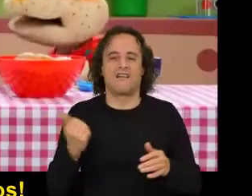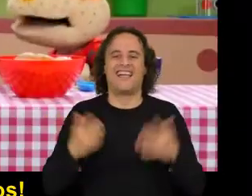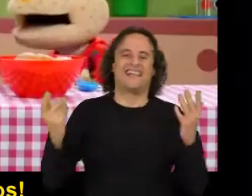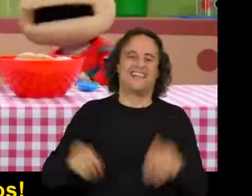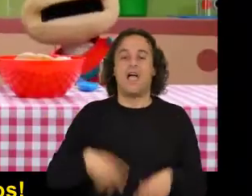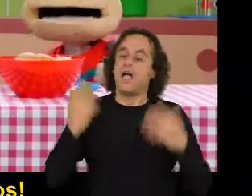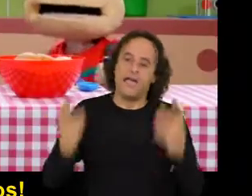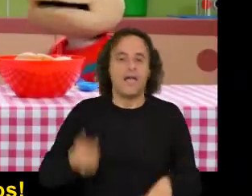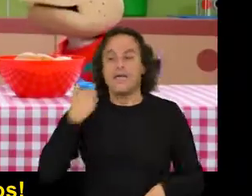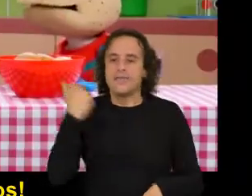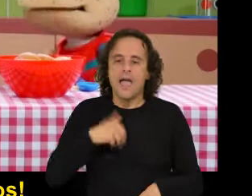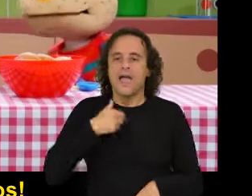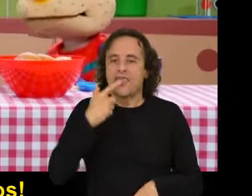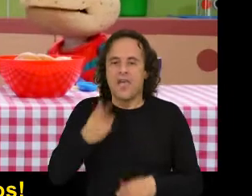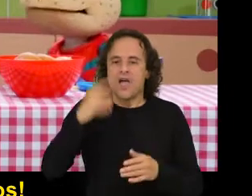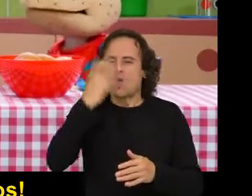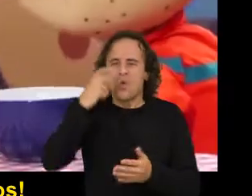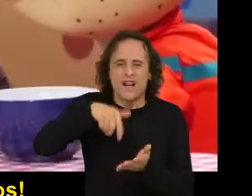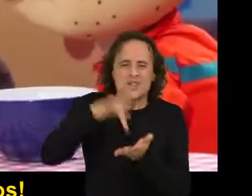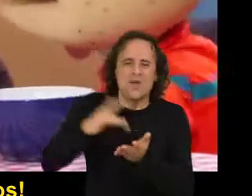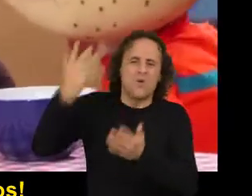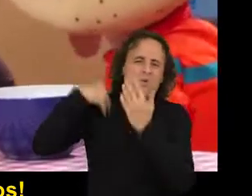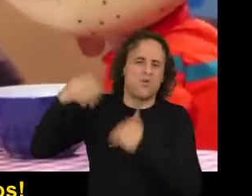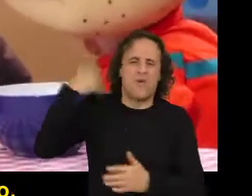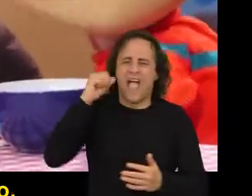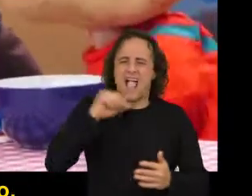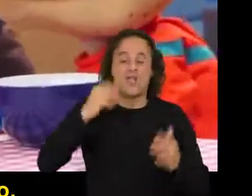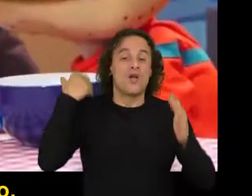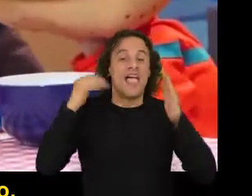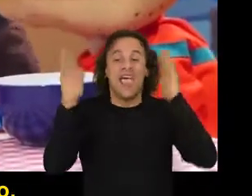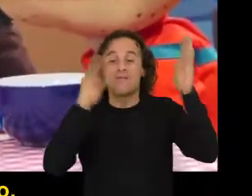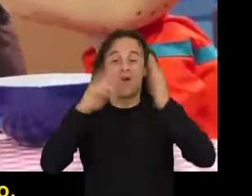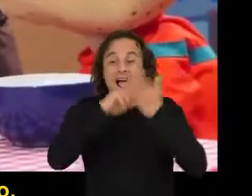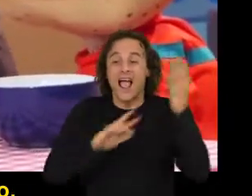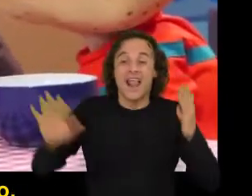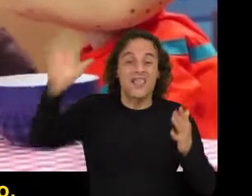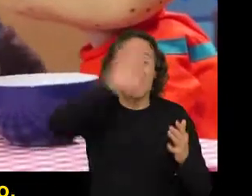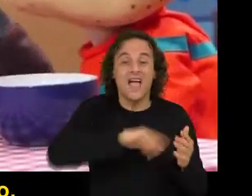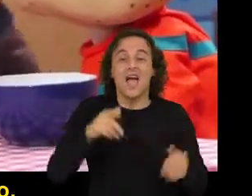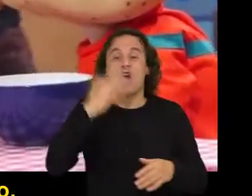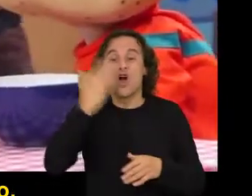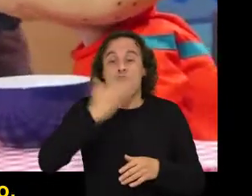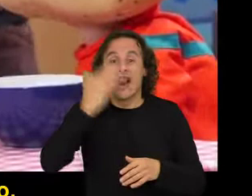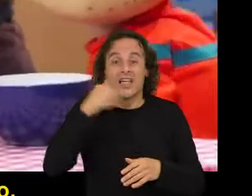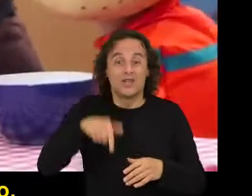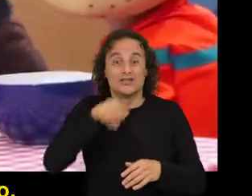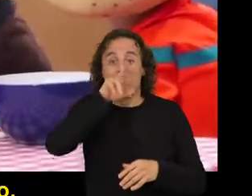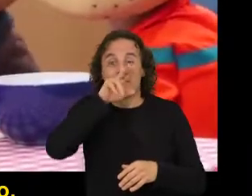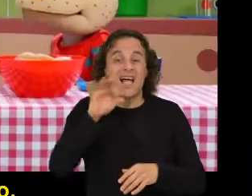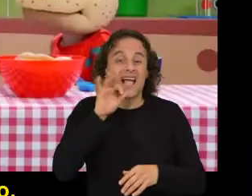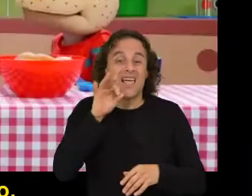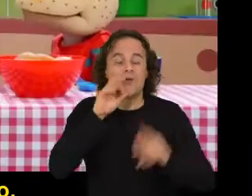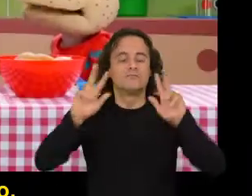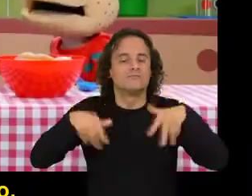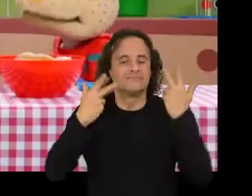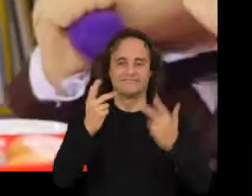Xa vos dixen que este conto pasou hai moitos anos, cando nas escolas de Galicia non estaba permitido